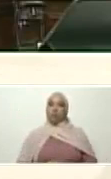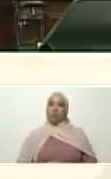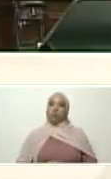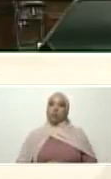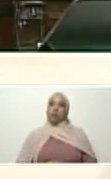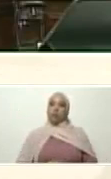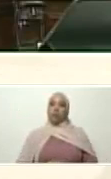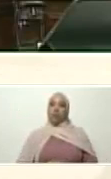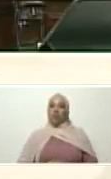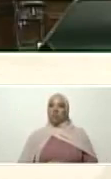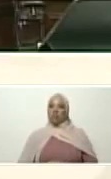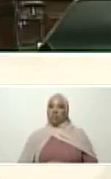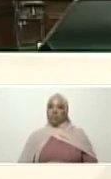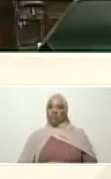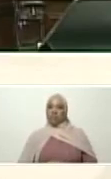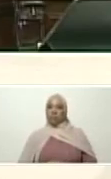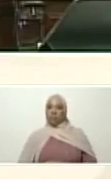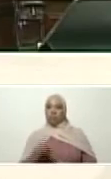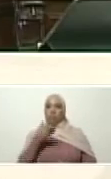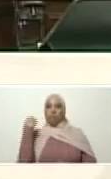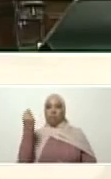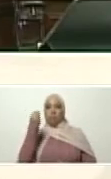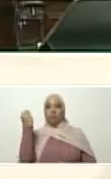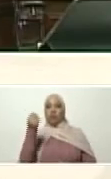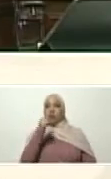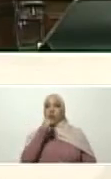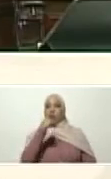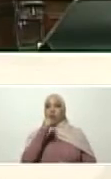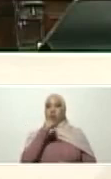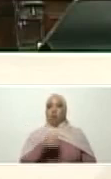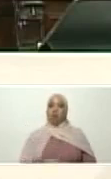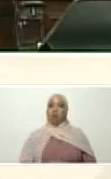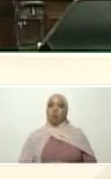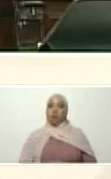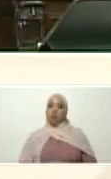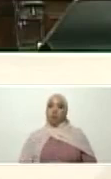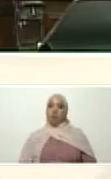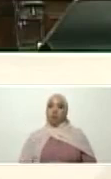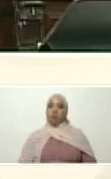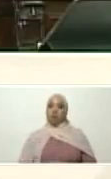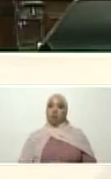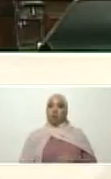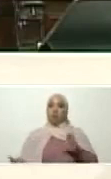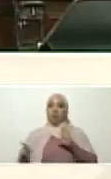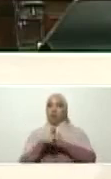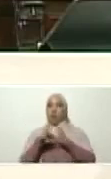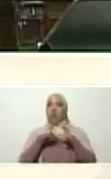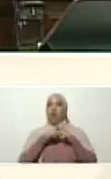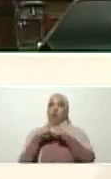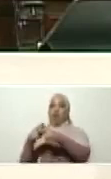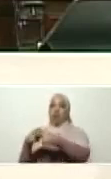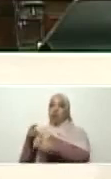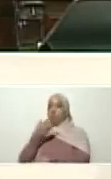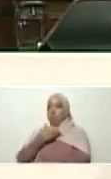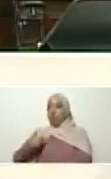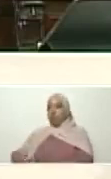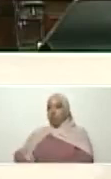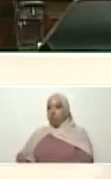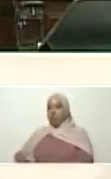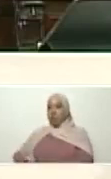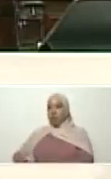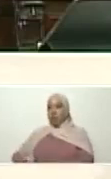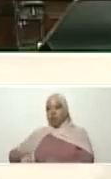todas estas esperanzas germinando. Bueno, yo te voy a regalar este libro. Gracias, presidente. Voy a poner aquí dedicado